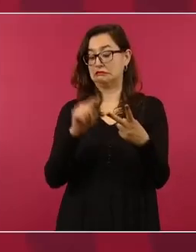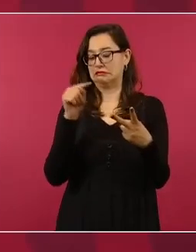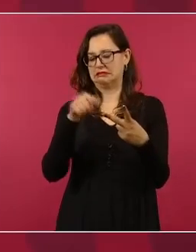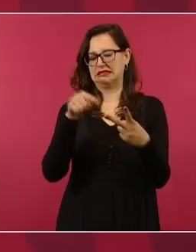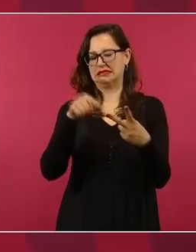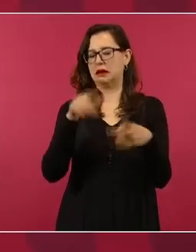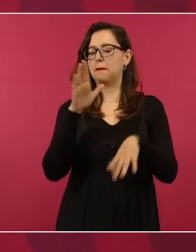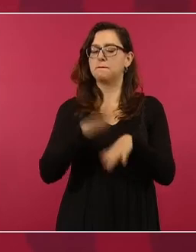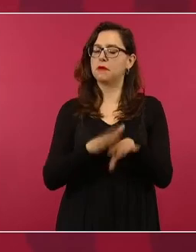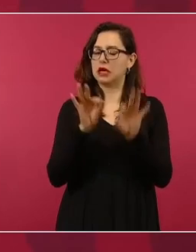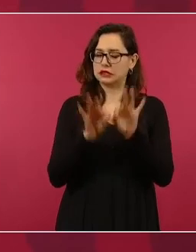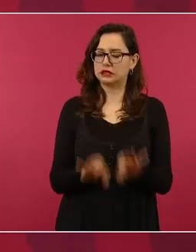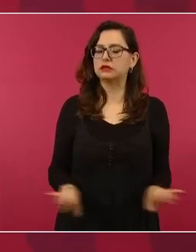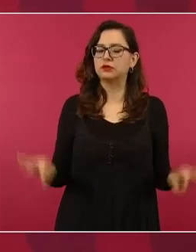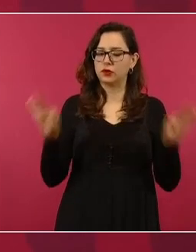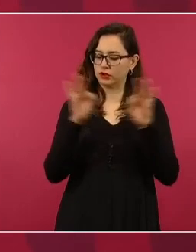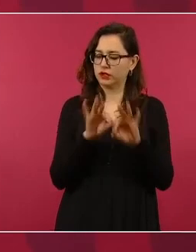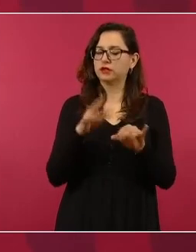el